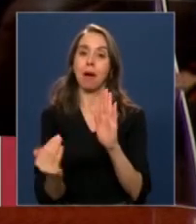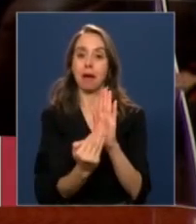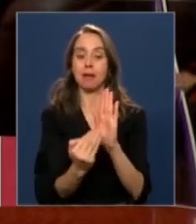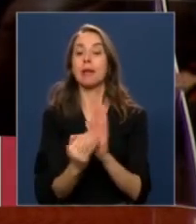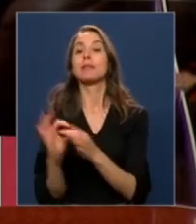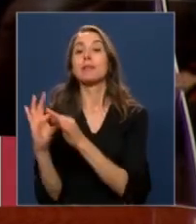presidente